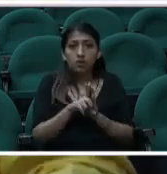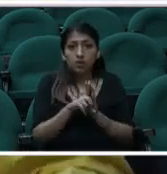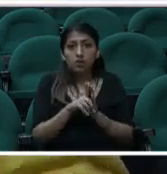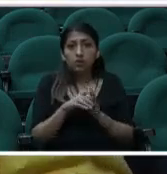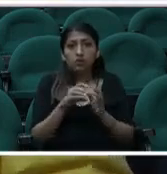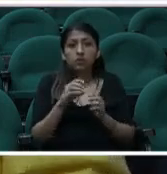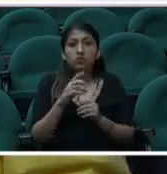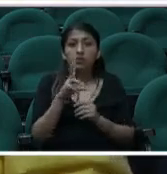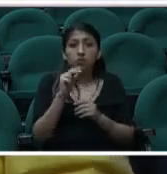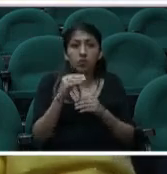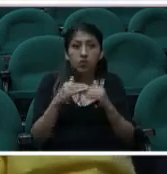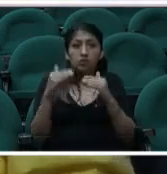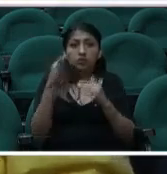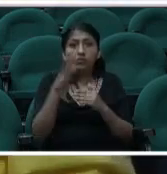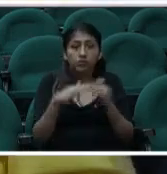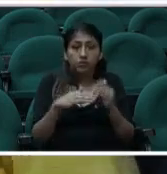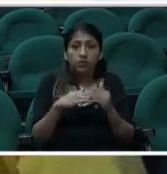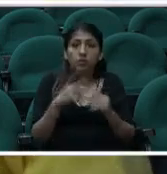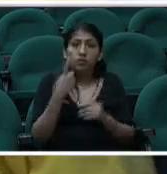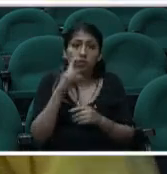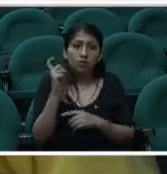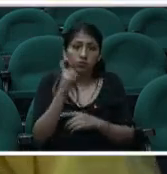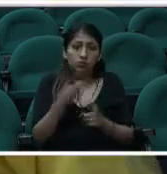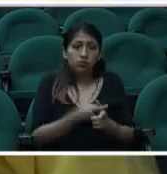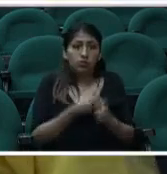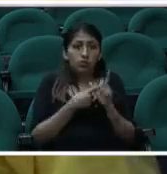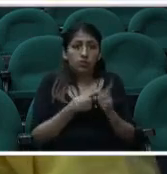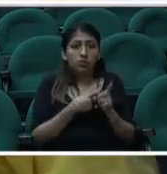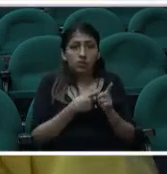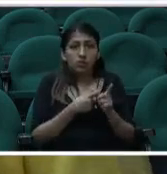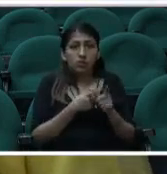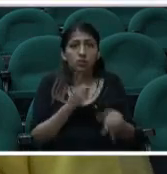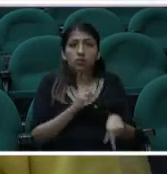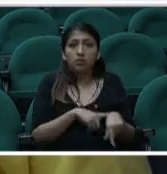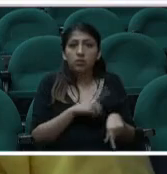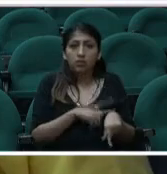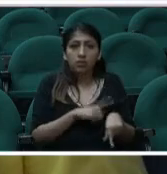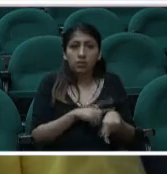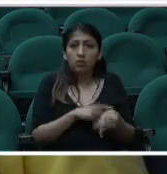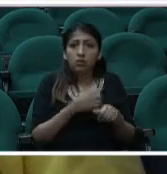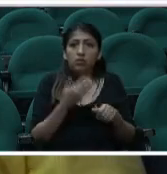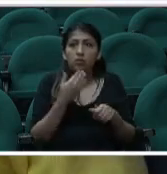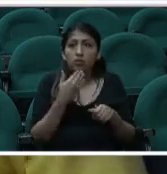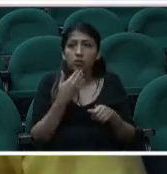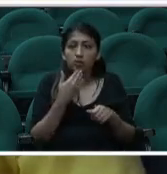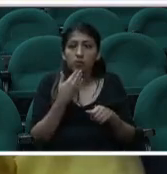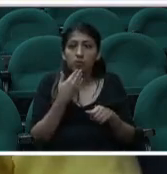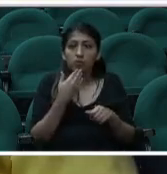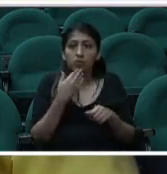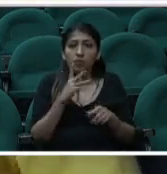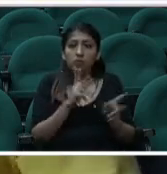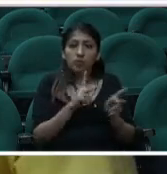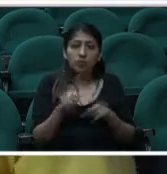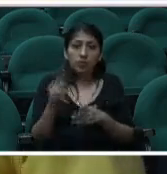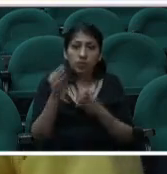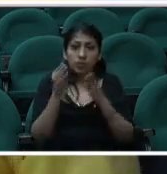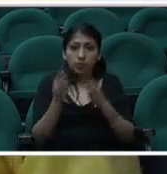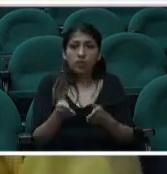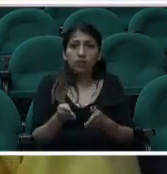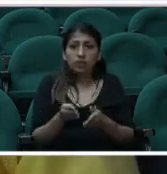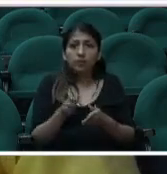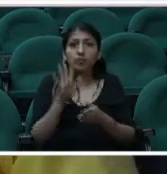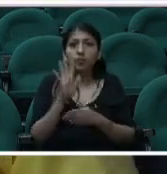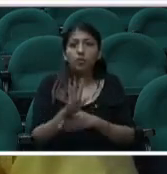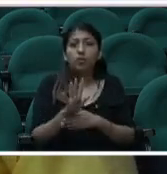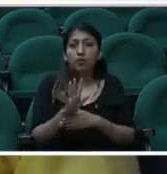contravenirlas ni alterar las pero es urgente yo no sé en qué tiempo bajo sé qué circunstancias será el planteamiento de